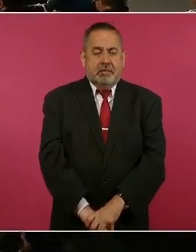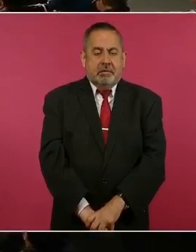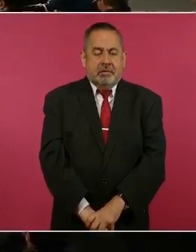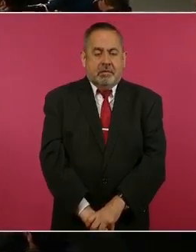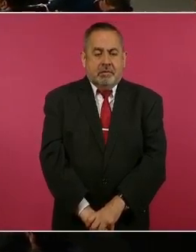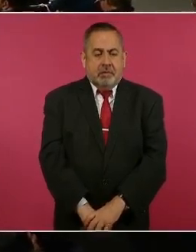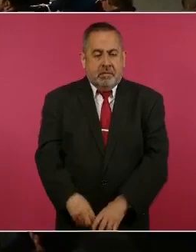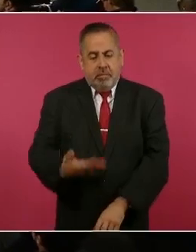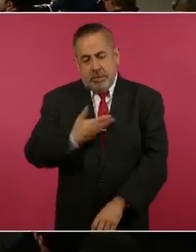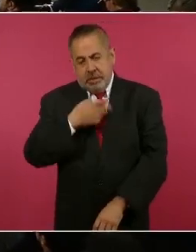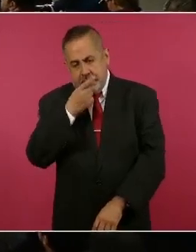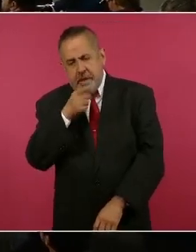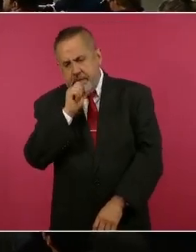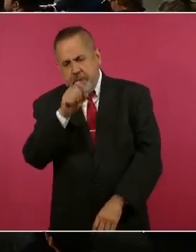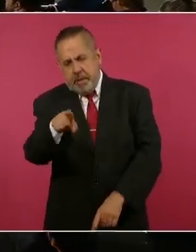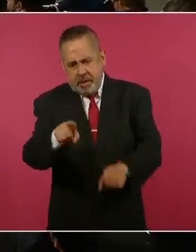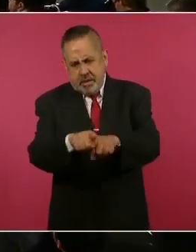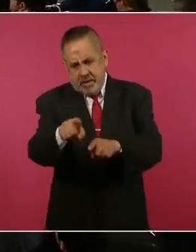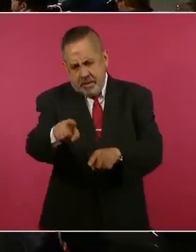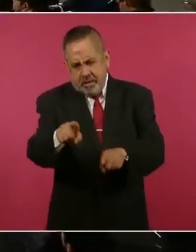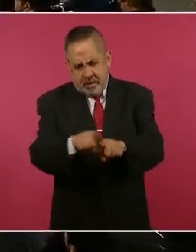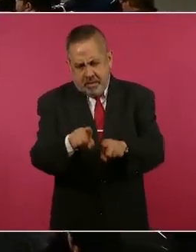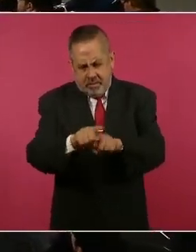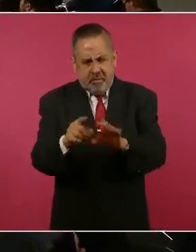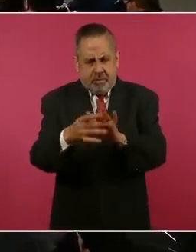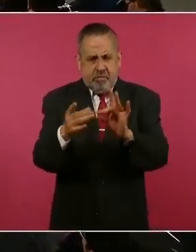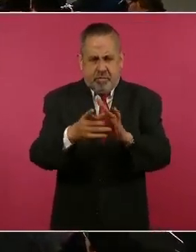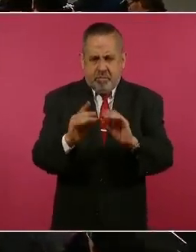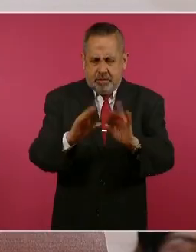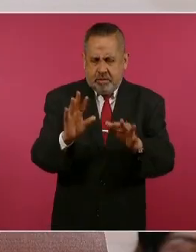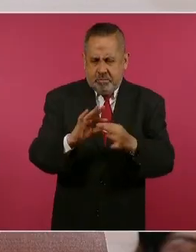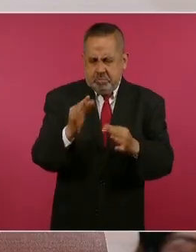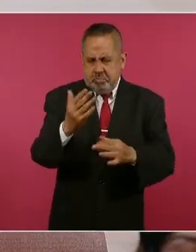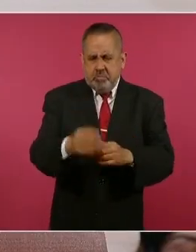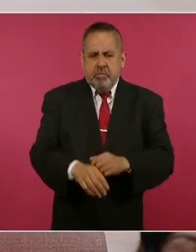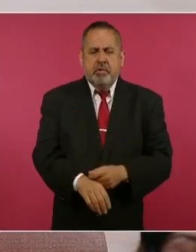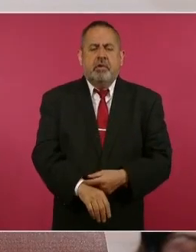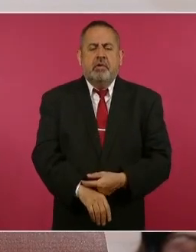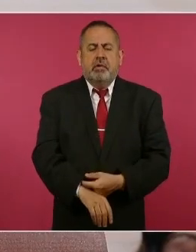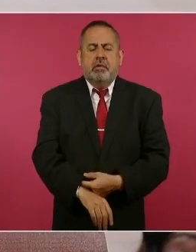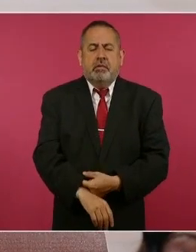También sobre eso vamos a comentar algo.